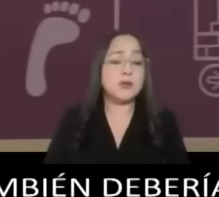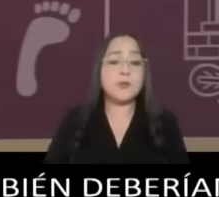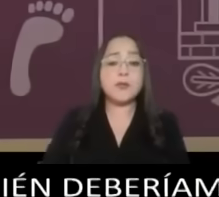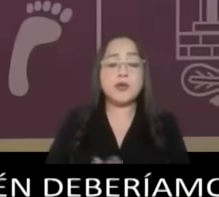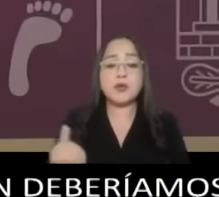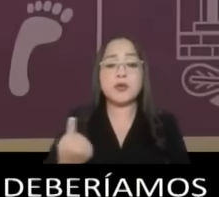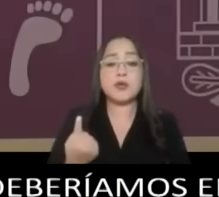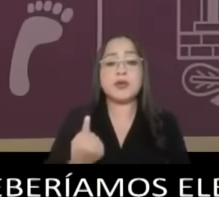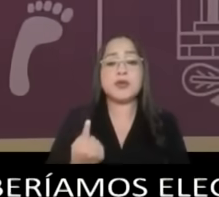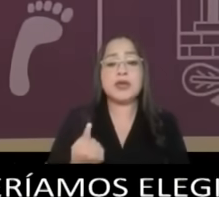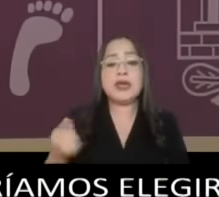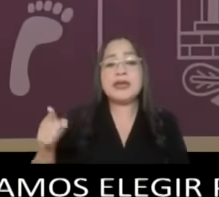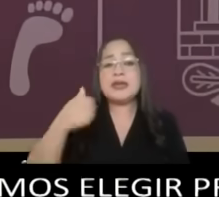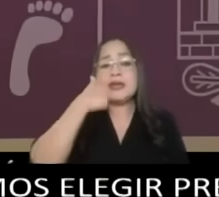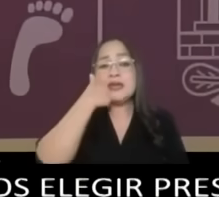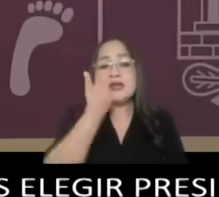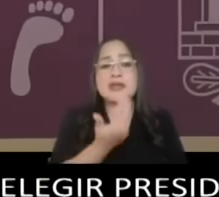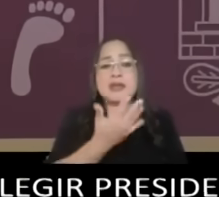porque ha insistido.